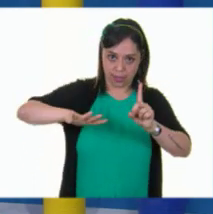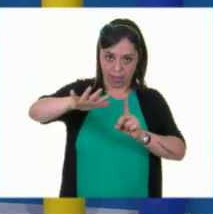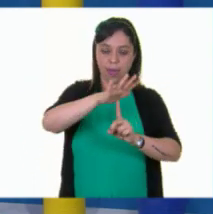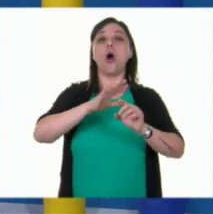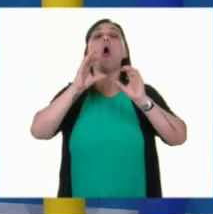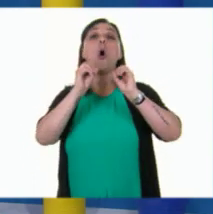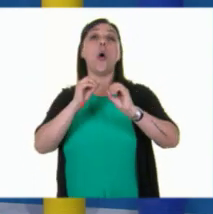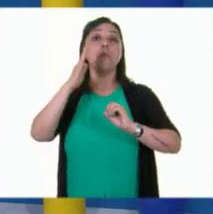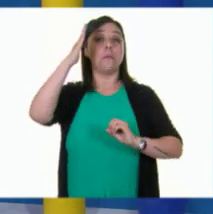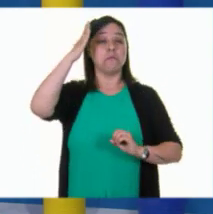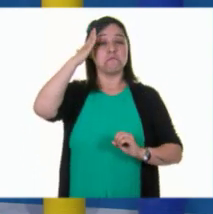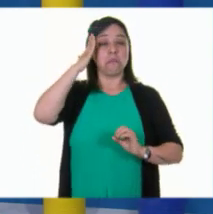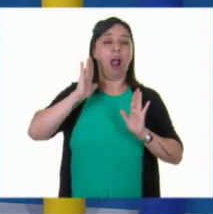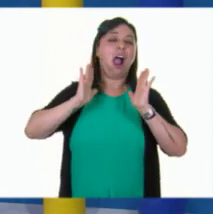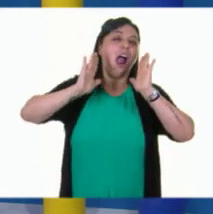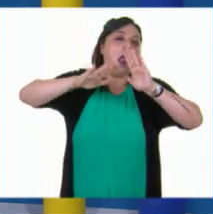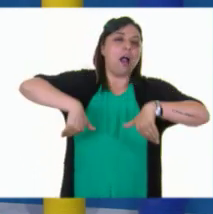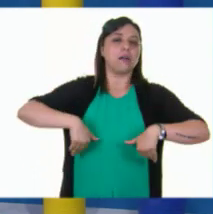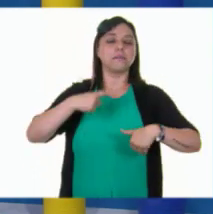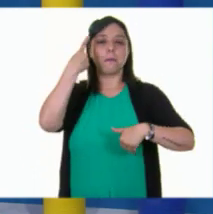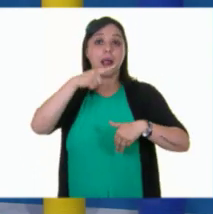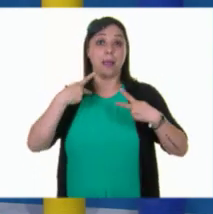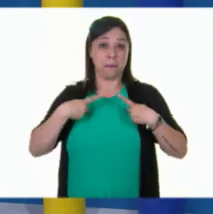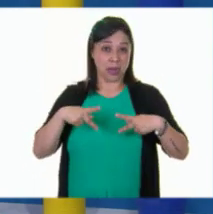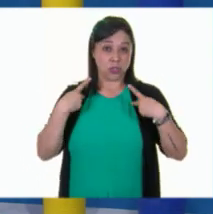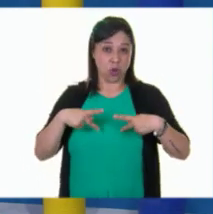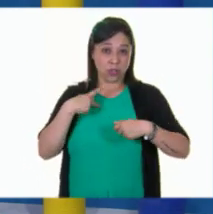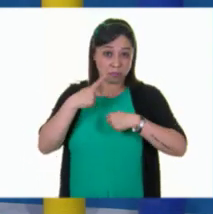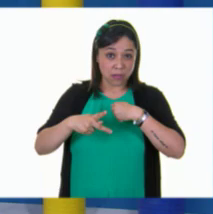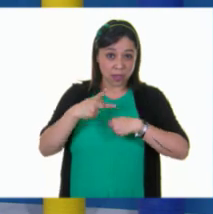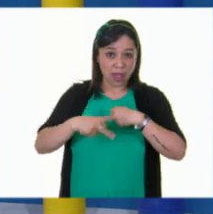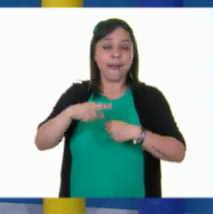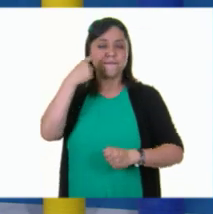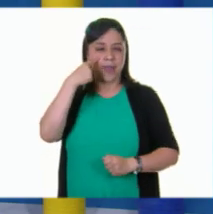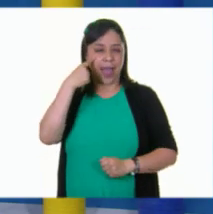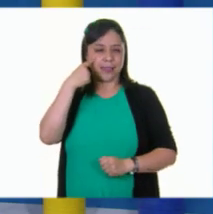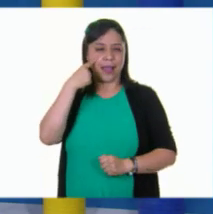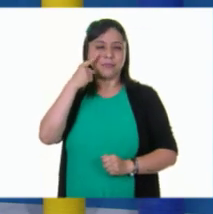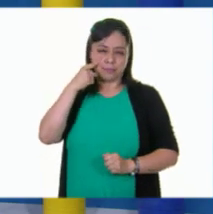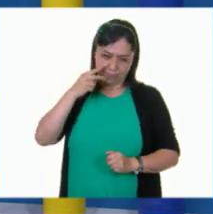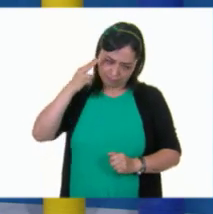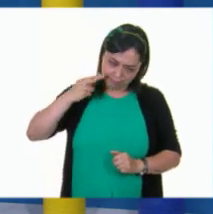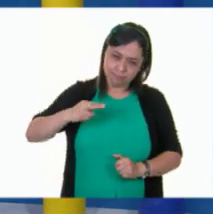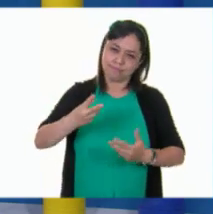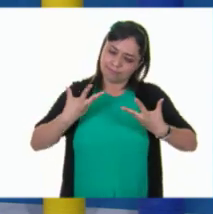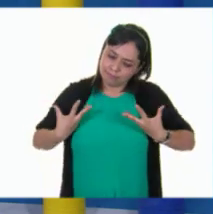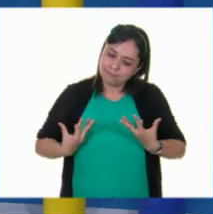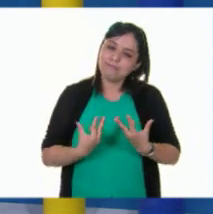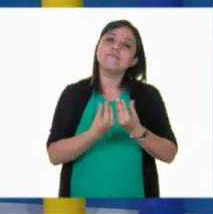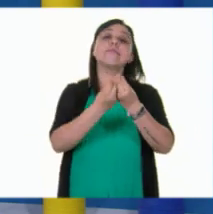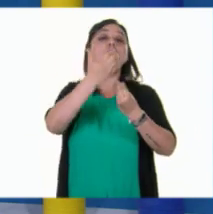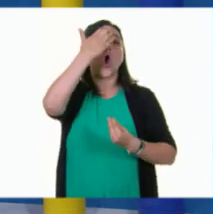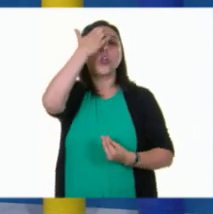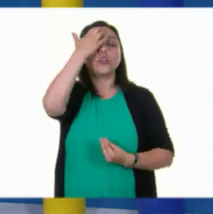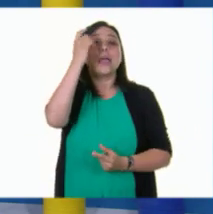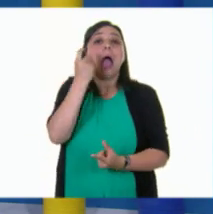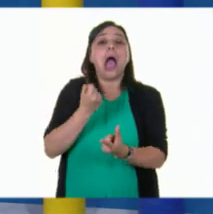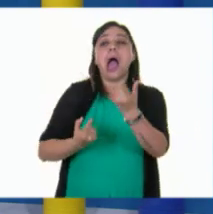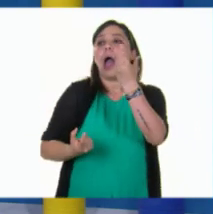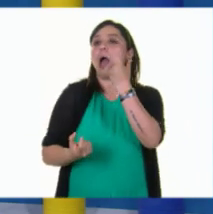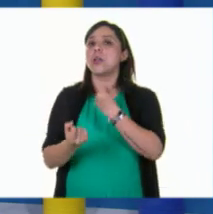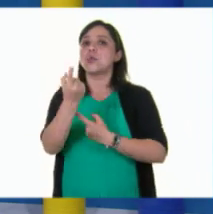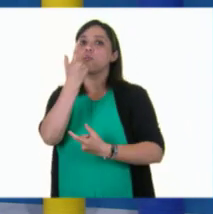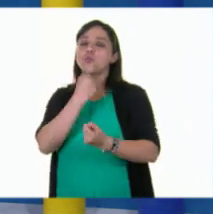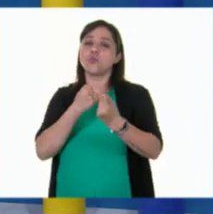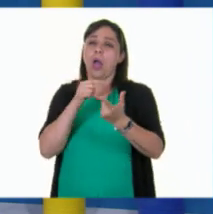para reducir la vulnerabilidad de la gente, los invito a realizar un viaje en el espacio y el tiempo para conocer algunos de los desastres